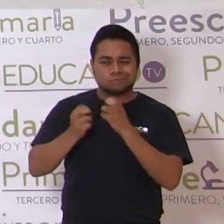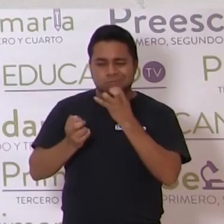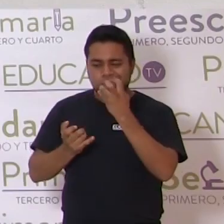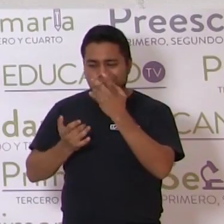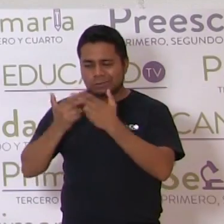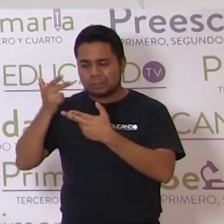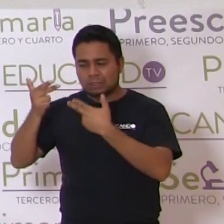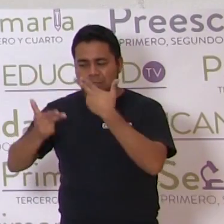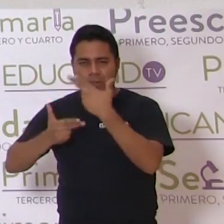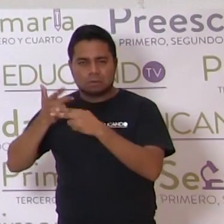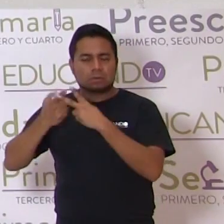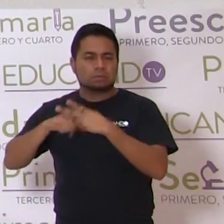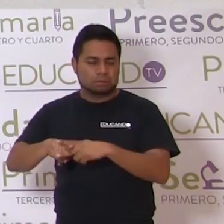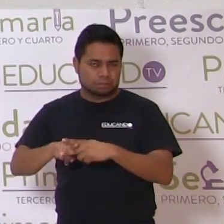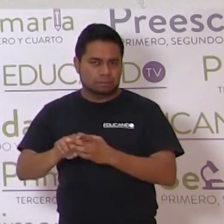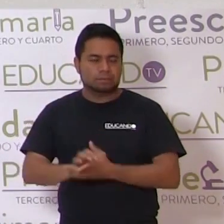evaporar.